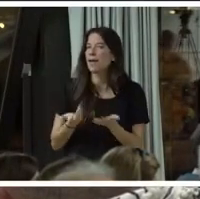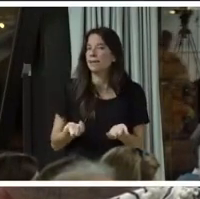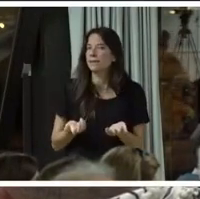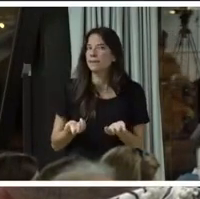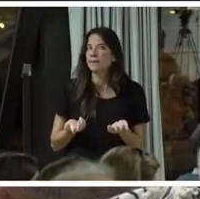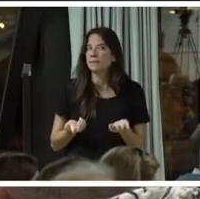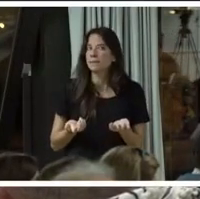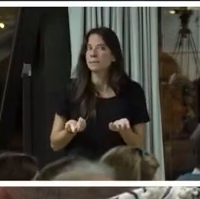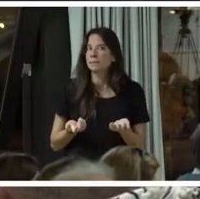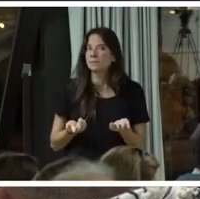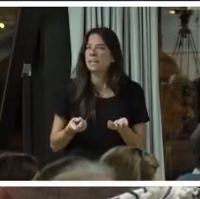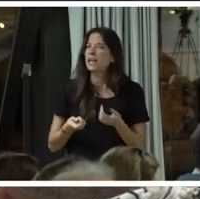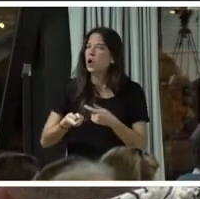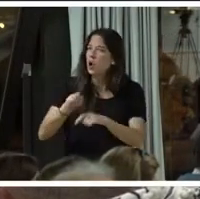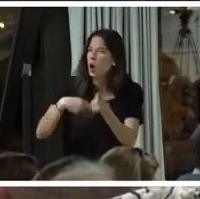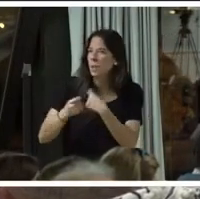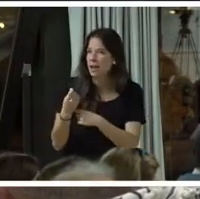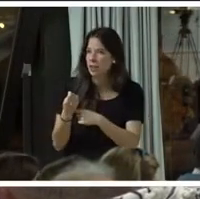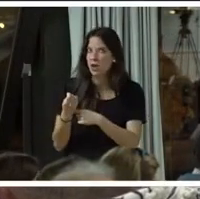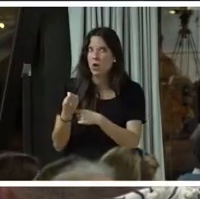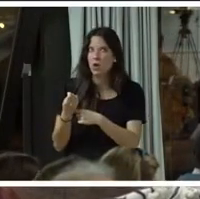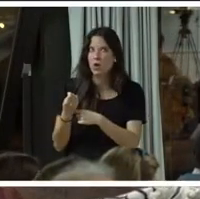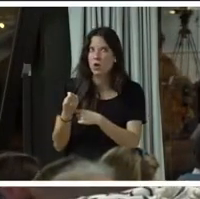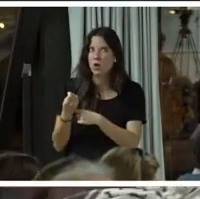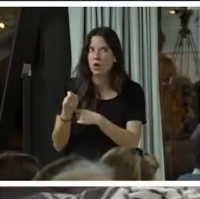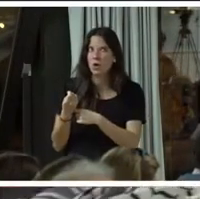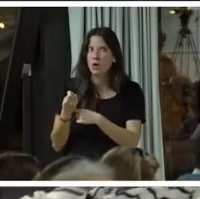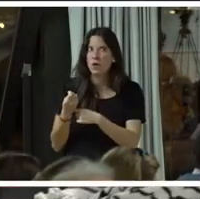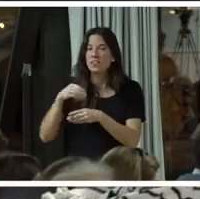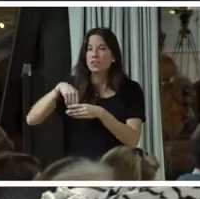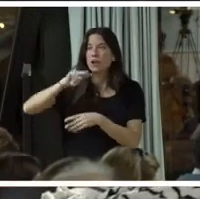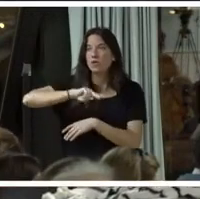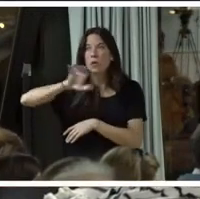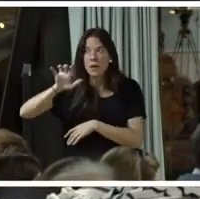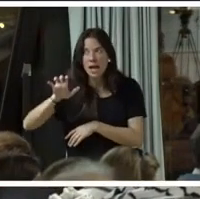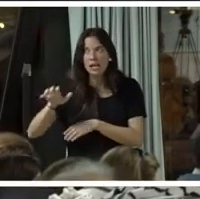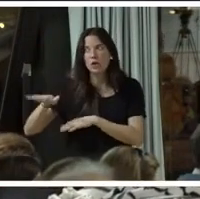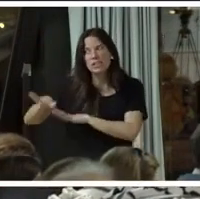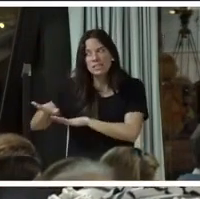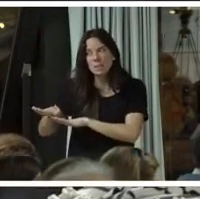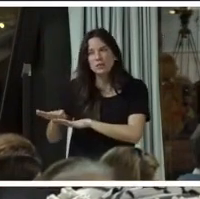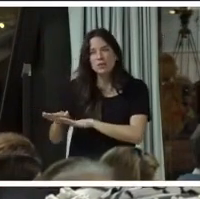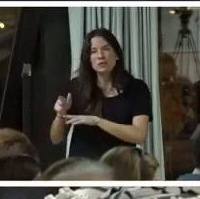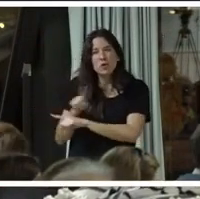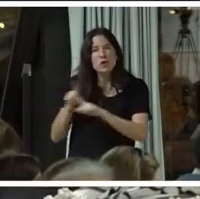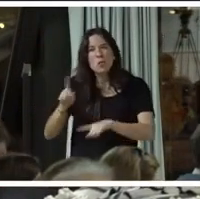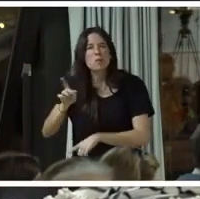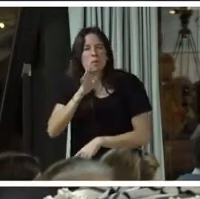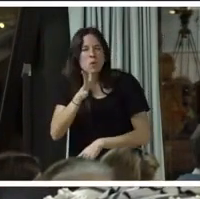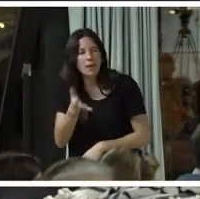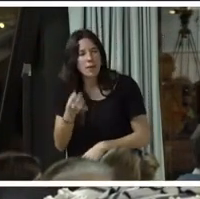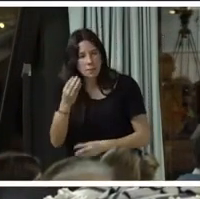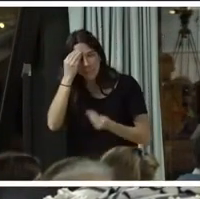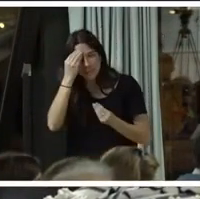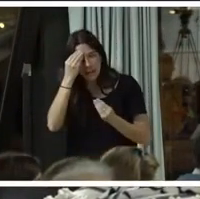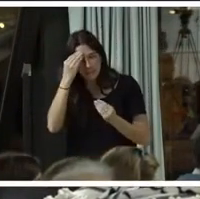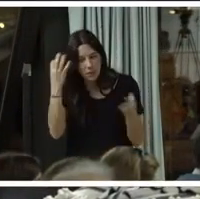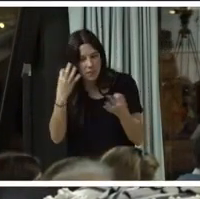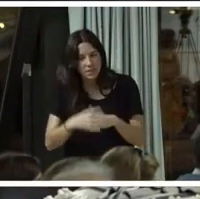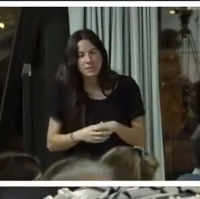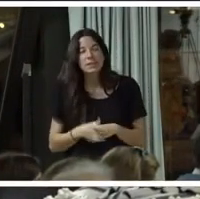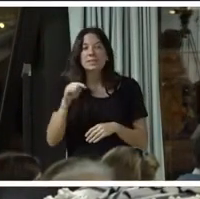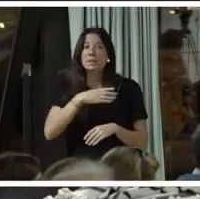no prohíbe el comercio entre en la Unión Europea y los asentamientos pero también quería incidir en el caso de las